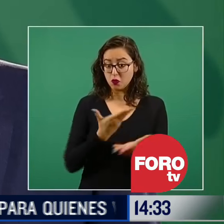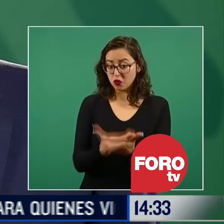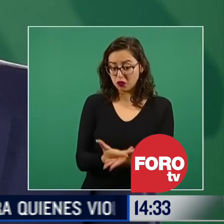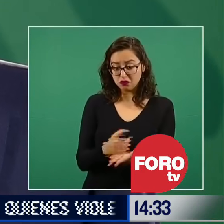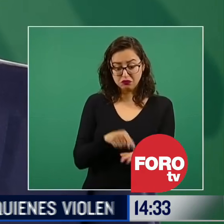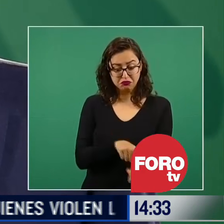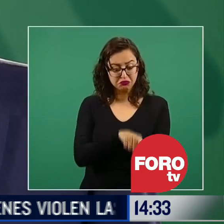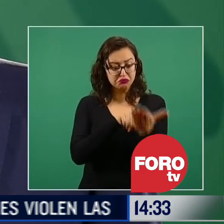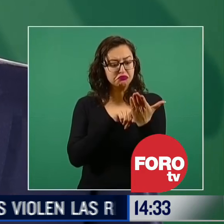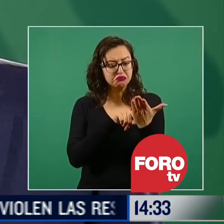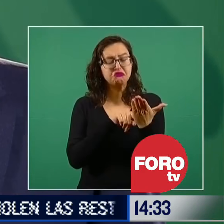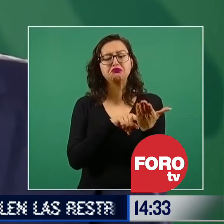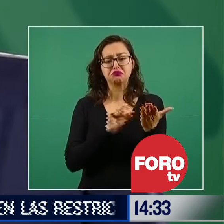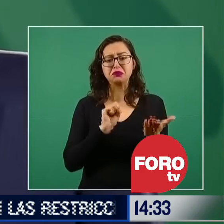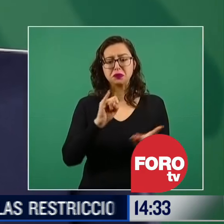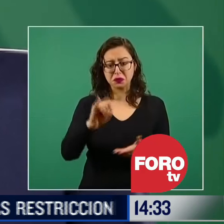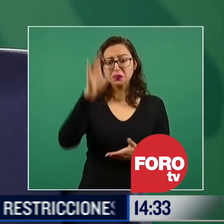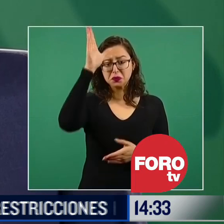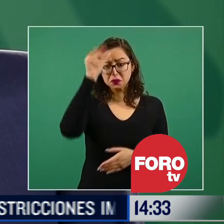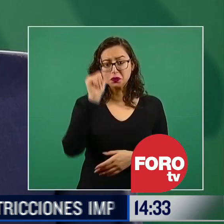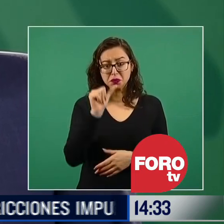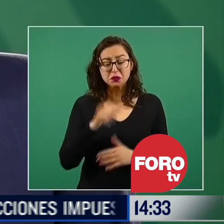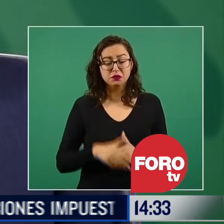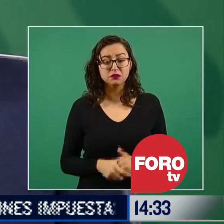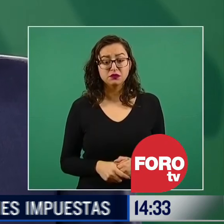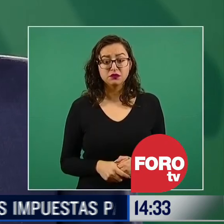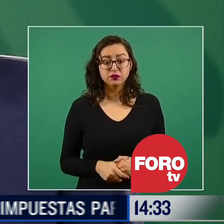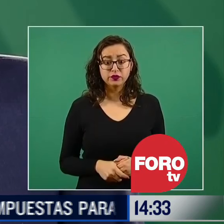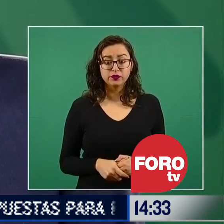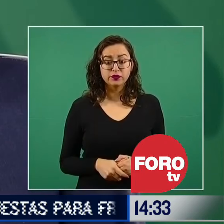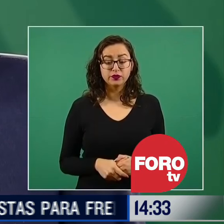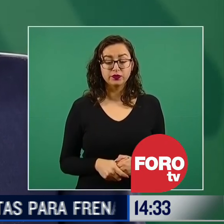En lo interno,